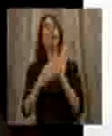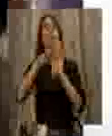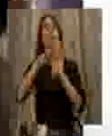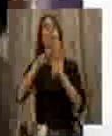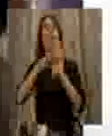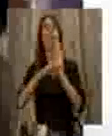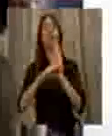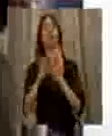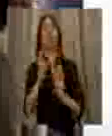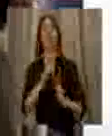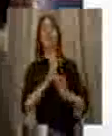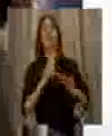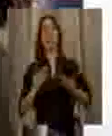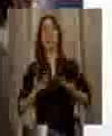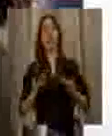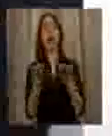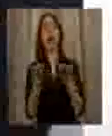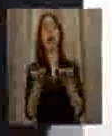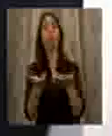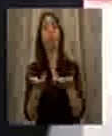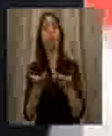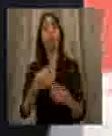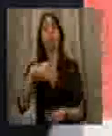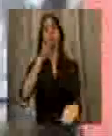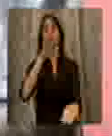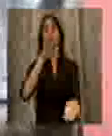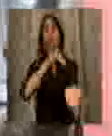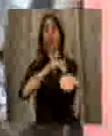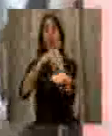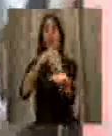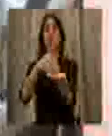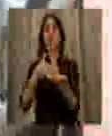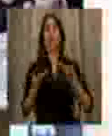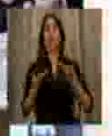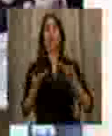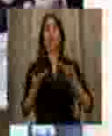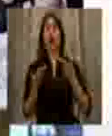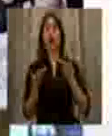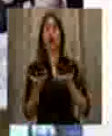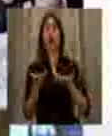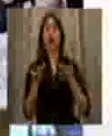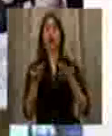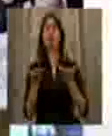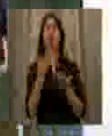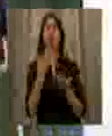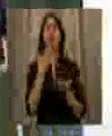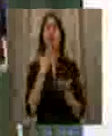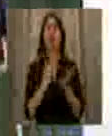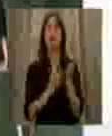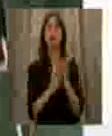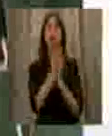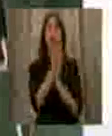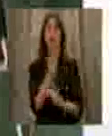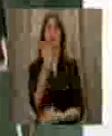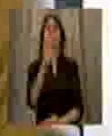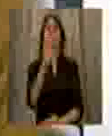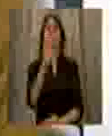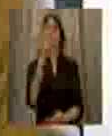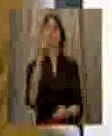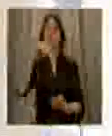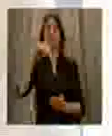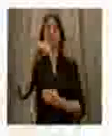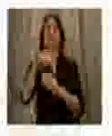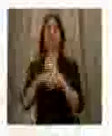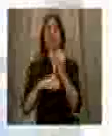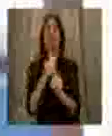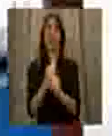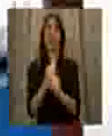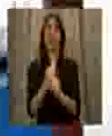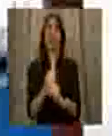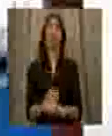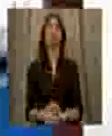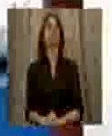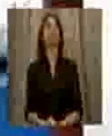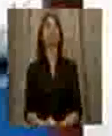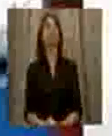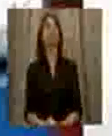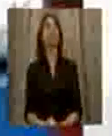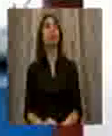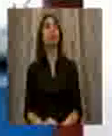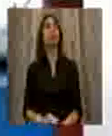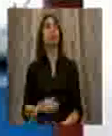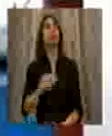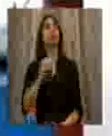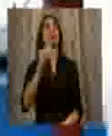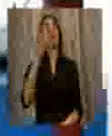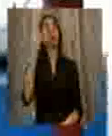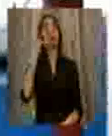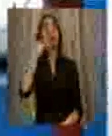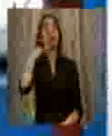programa Chile Atiende. Más de 5 millones de atenciones ha concretado desde su lanzamiento en enero de este año. Antes tenía que estar uno hasta su